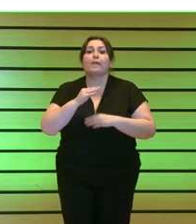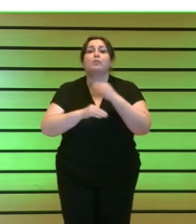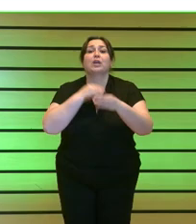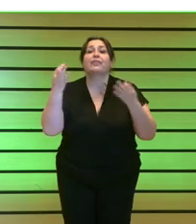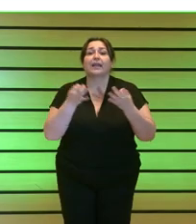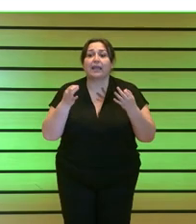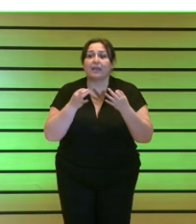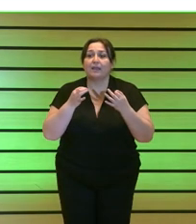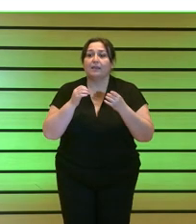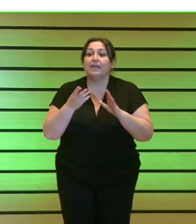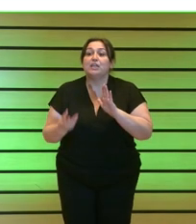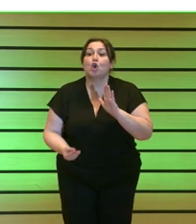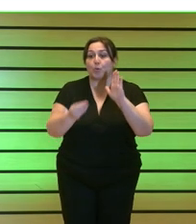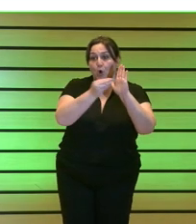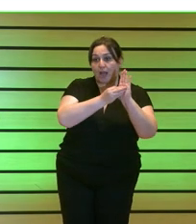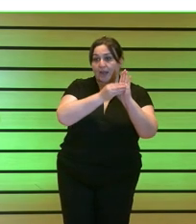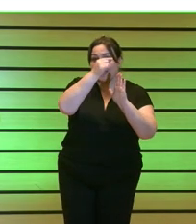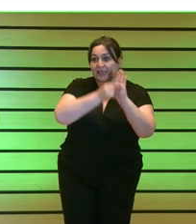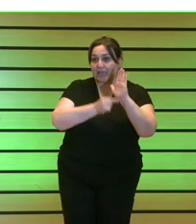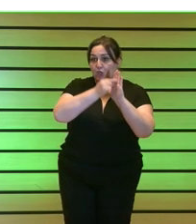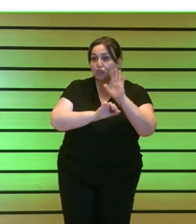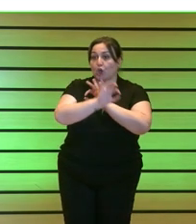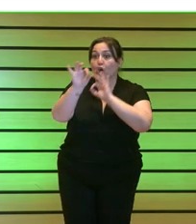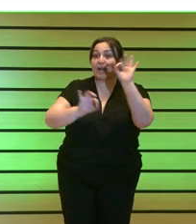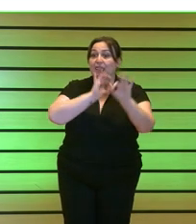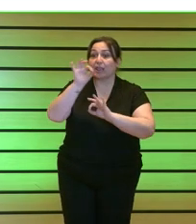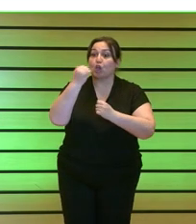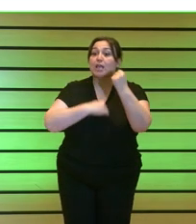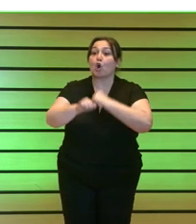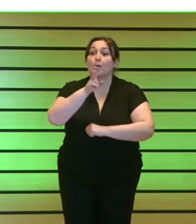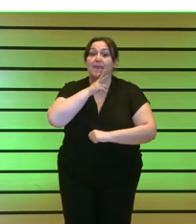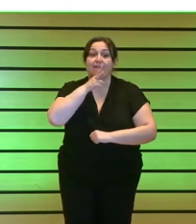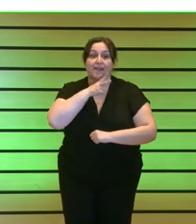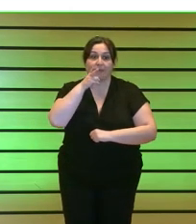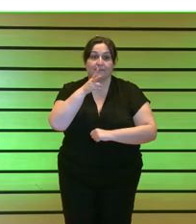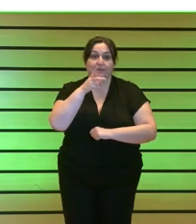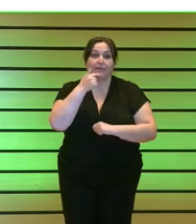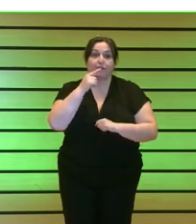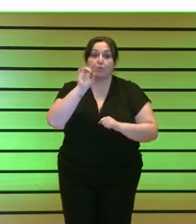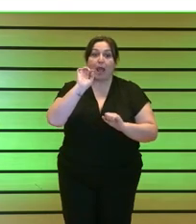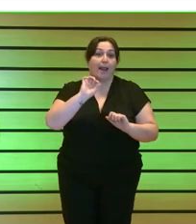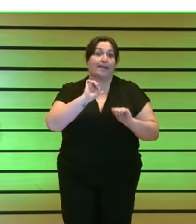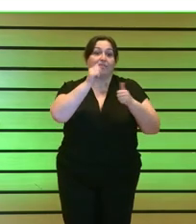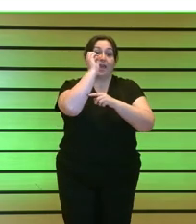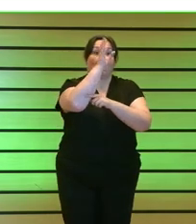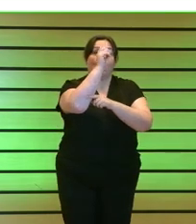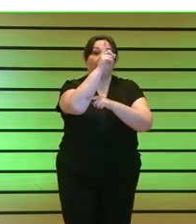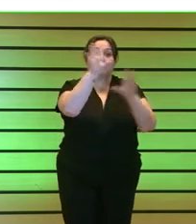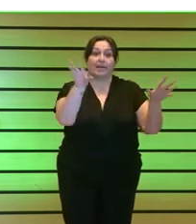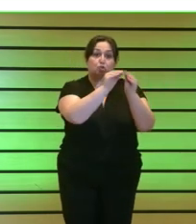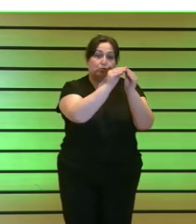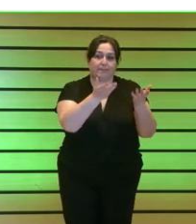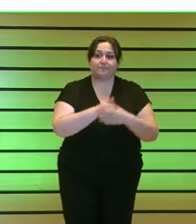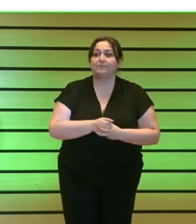incorporar criterios de organización y economía verde eso como resumen inicial de esa primera charla